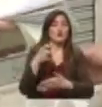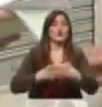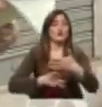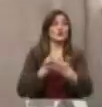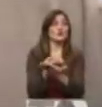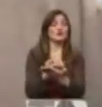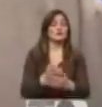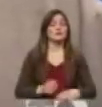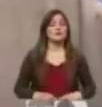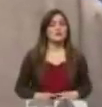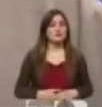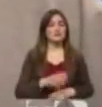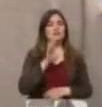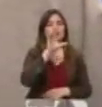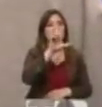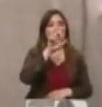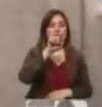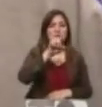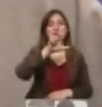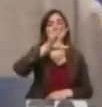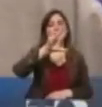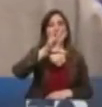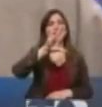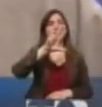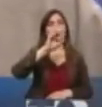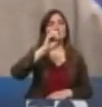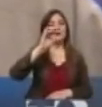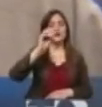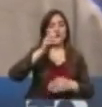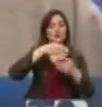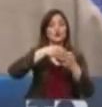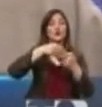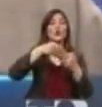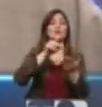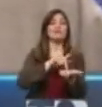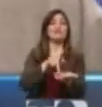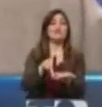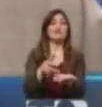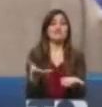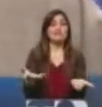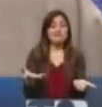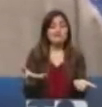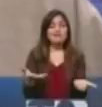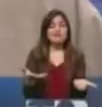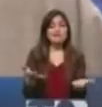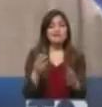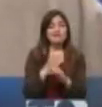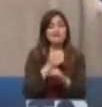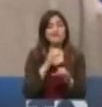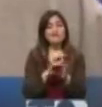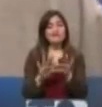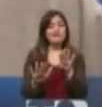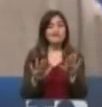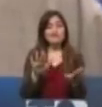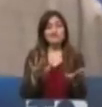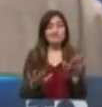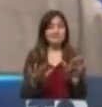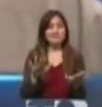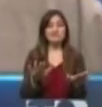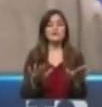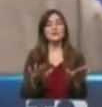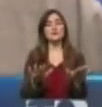multa económica. A 3.300 dólares estimados, que equivale más o menos a unas